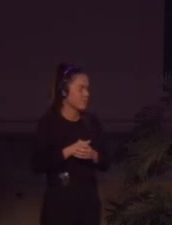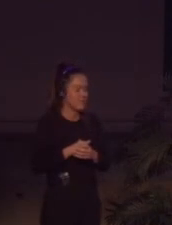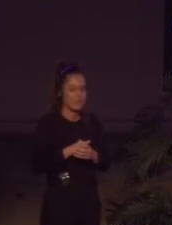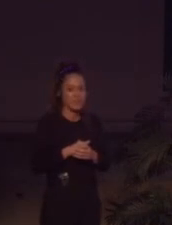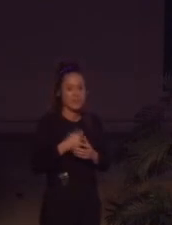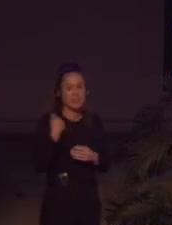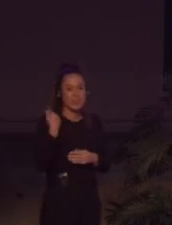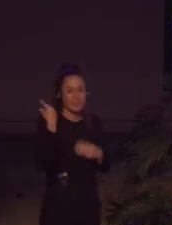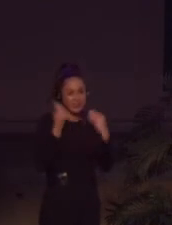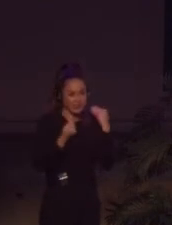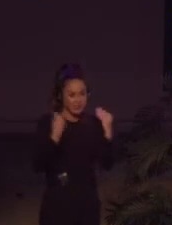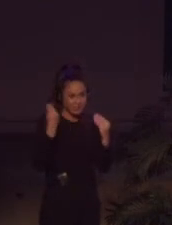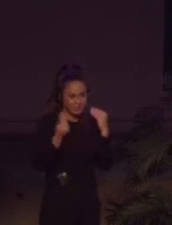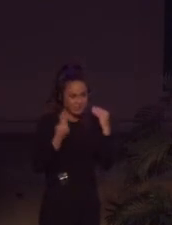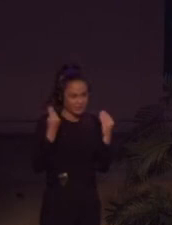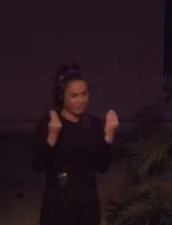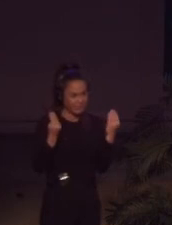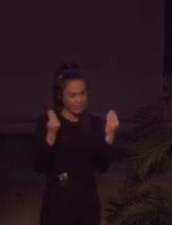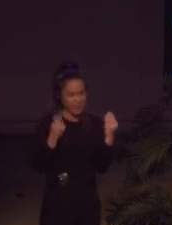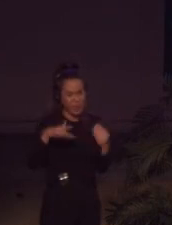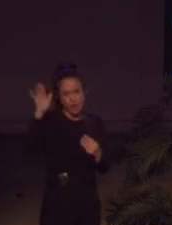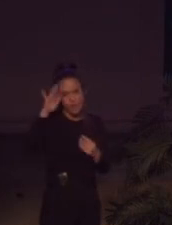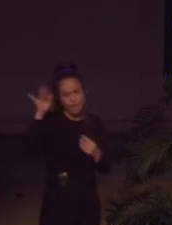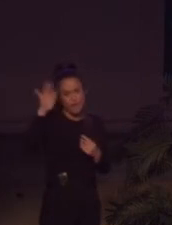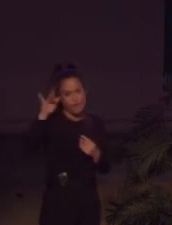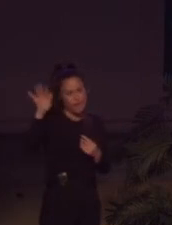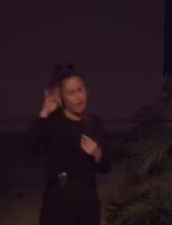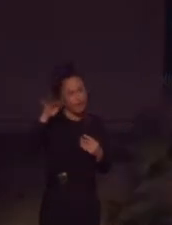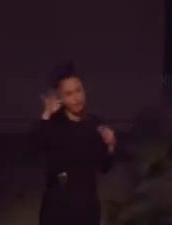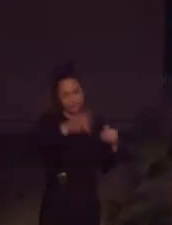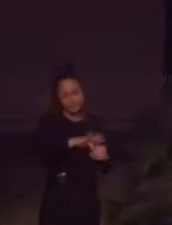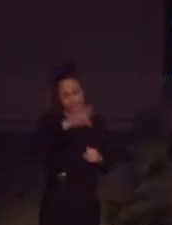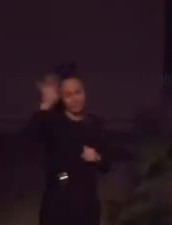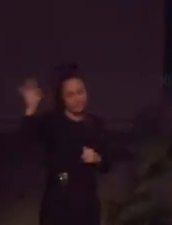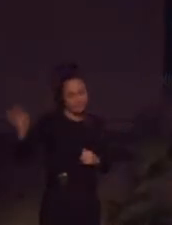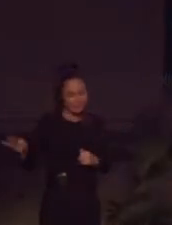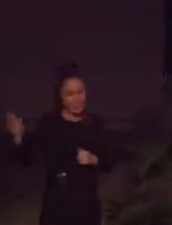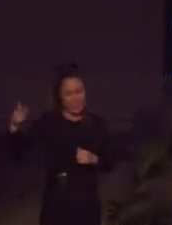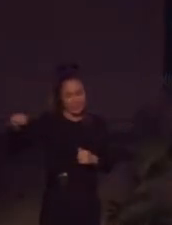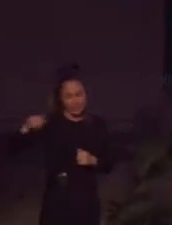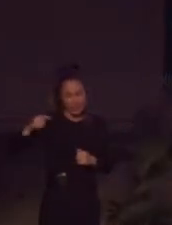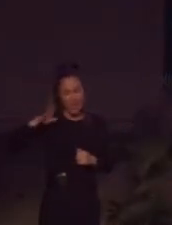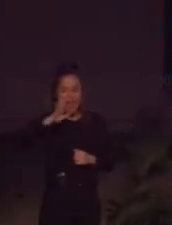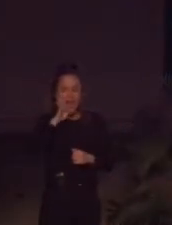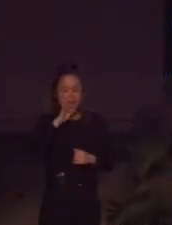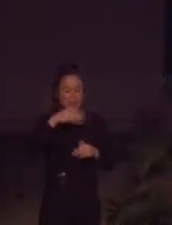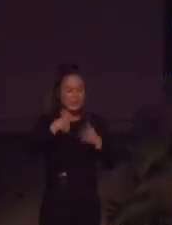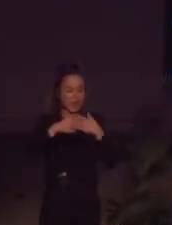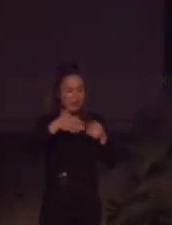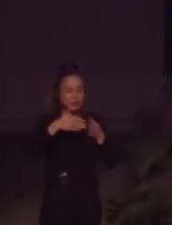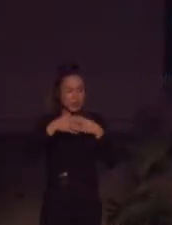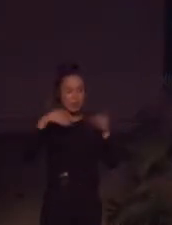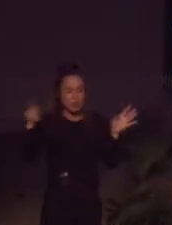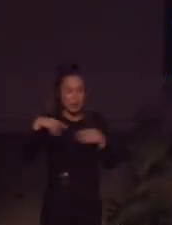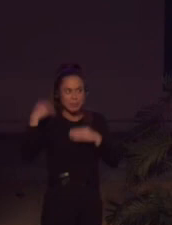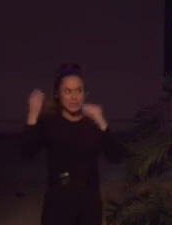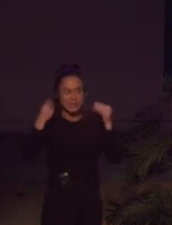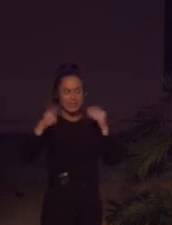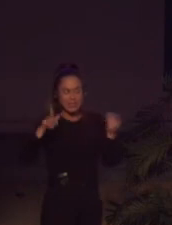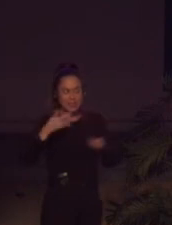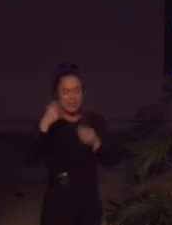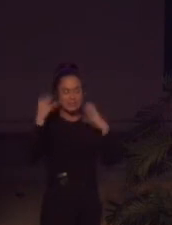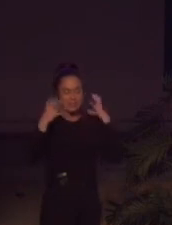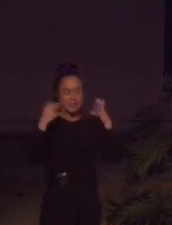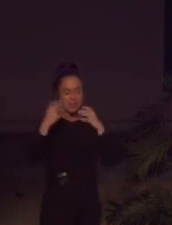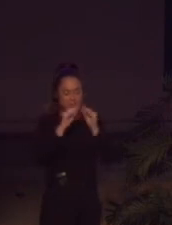dituzten filosofa guzti horientzat, pentsatzeko espezieekin zer egin, ez? Eta ere,